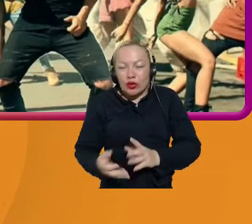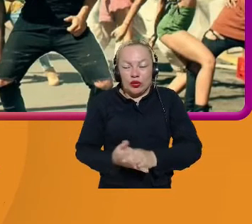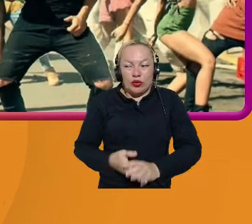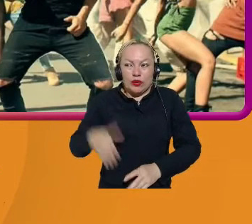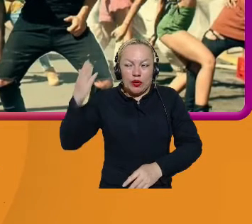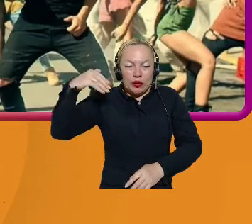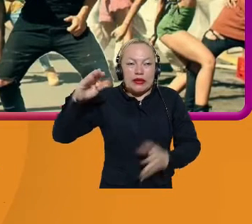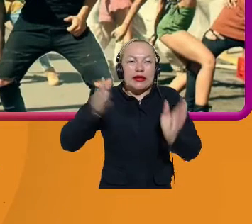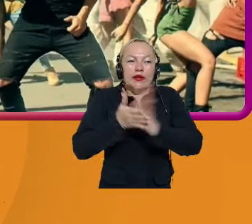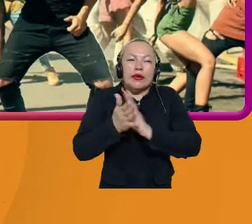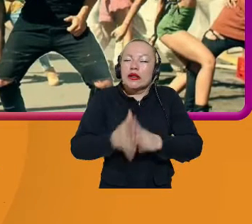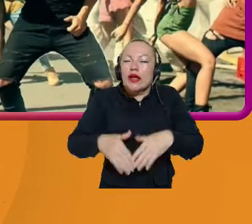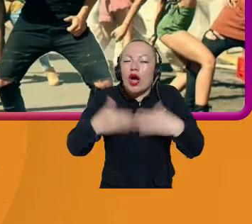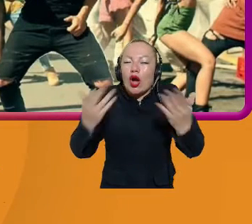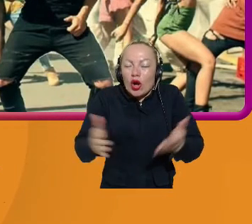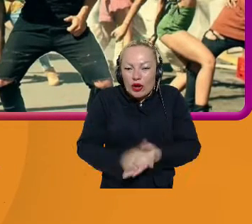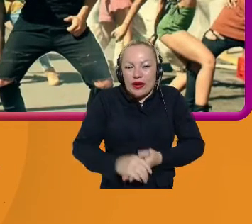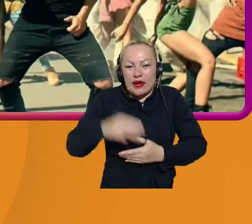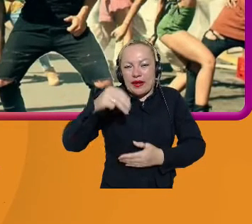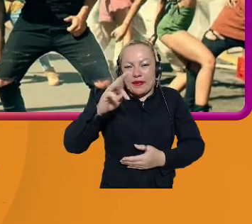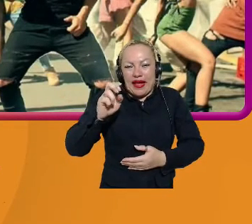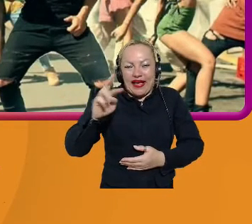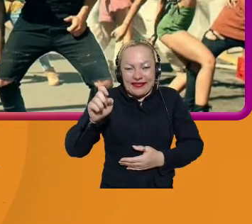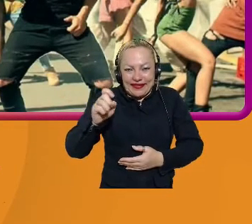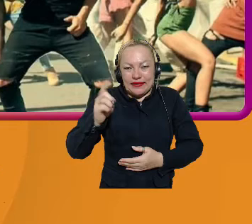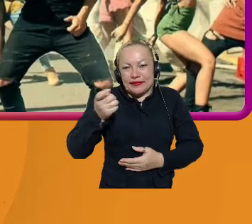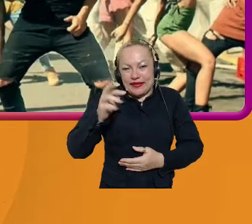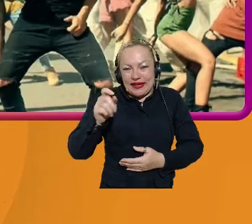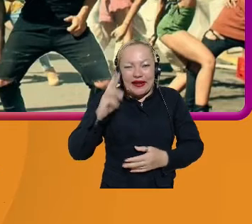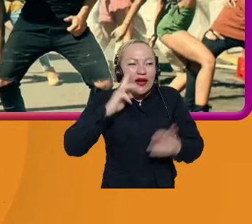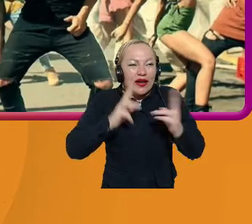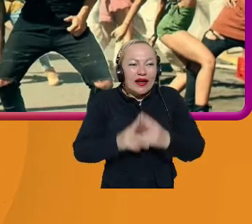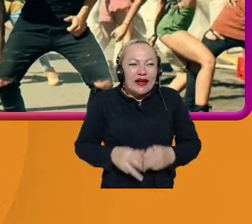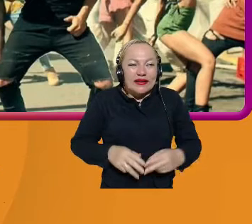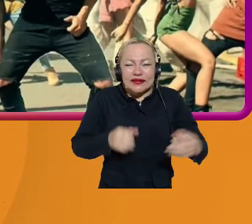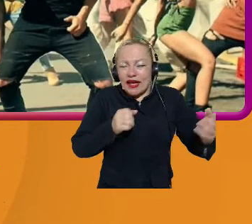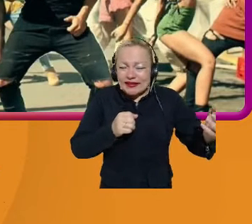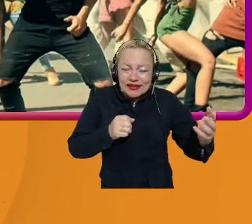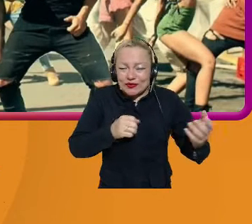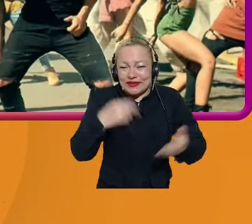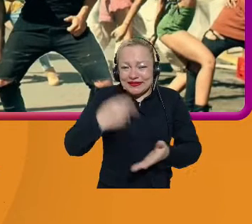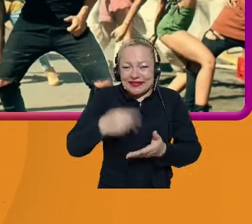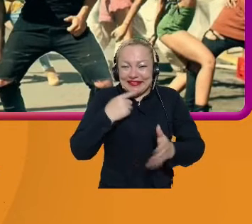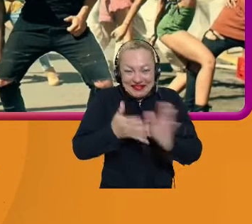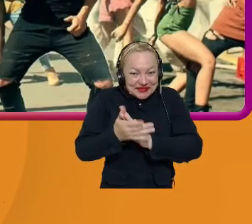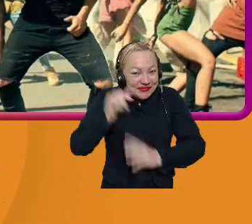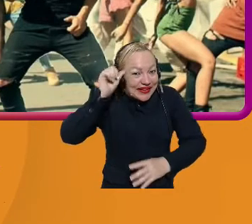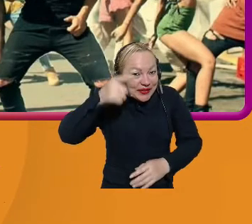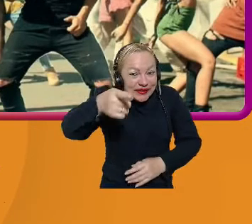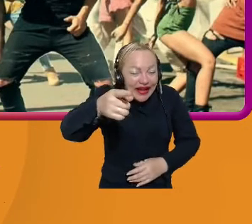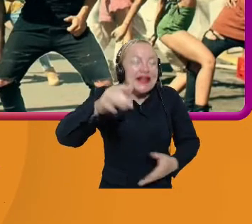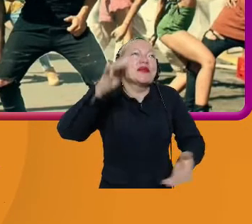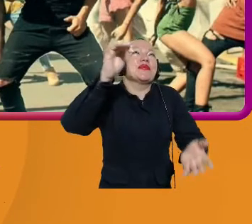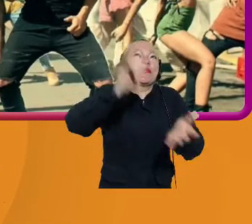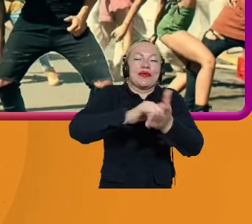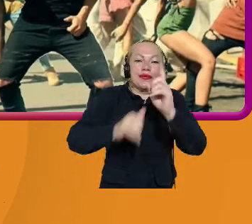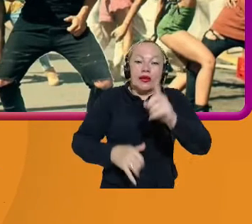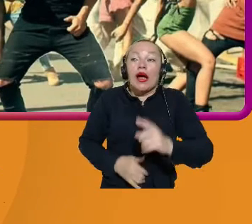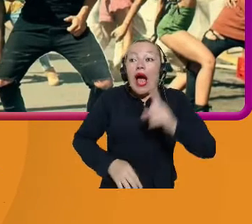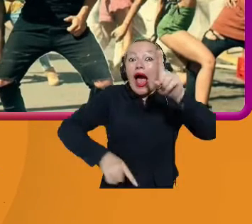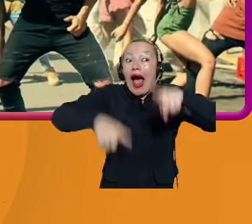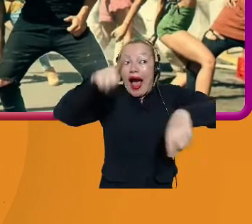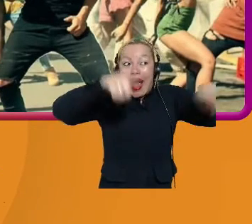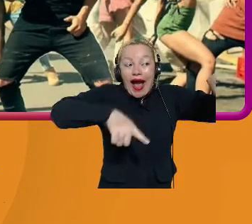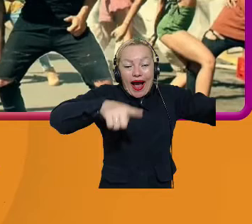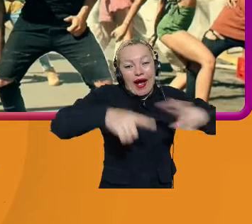como Mantia Ligabela, los que cantaban Flow de Jamaiquina. Bueno. Y algunos otros